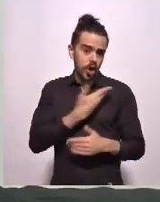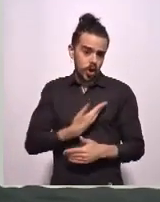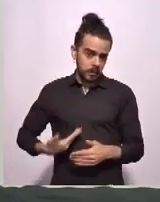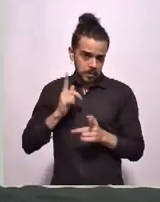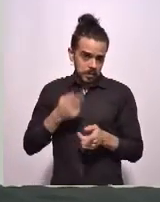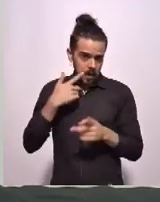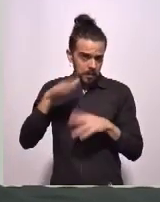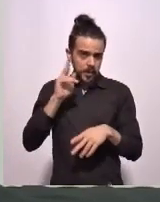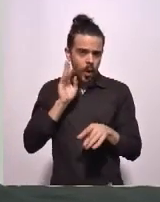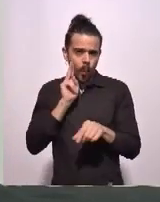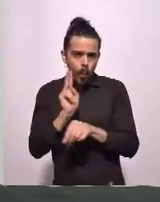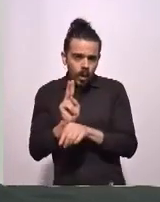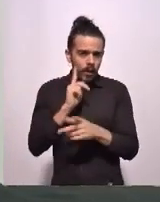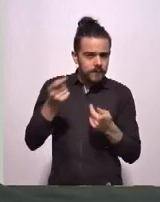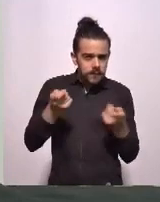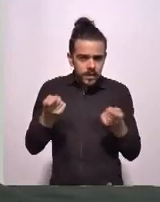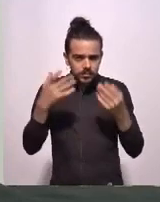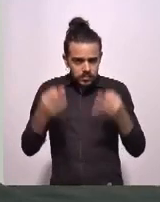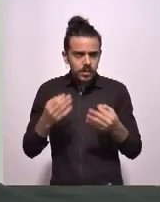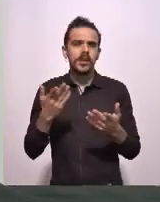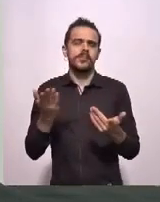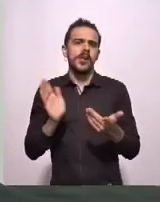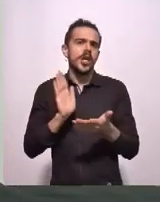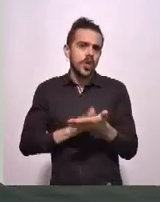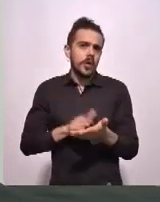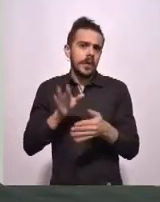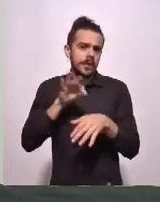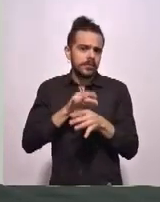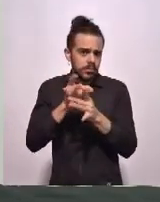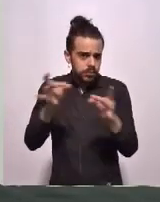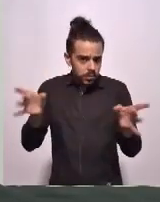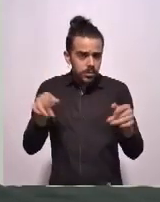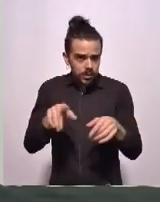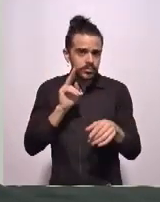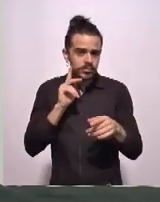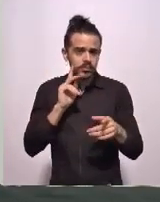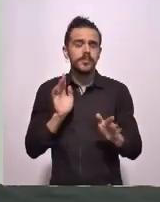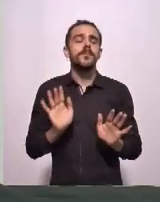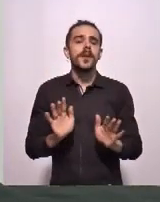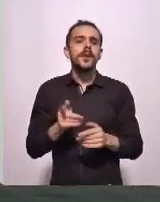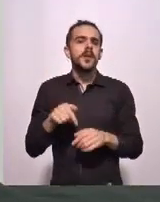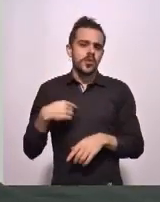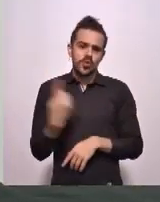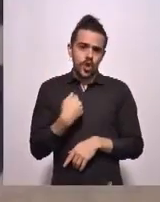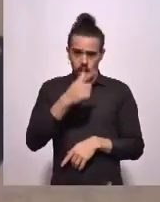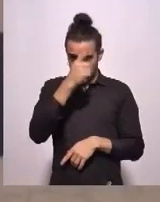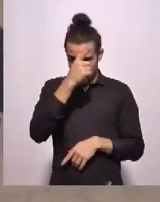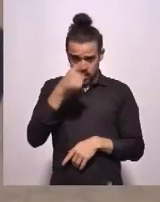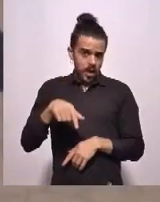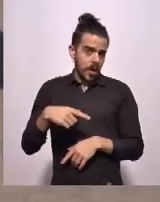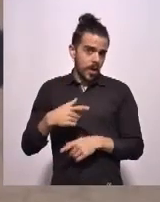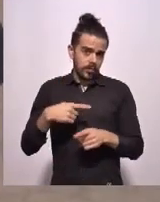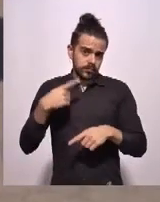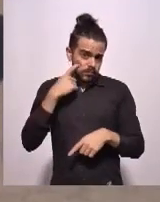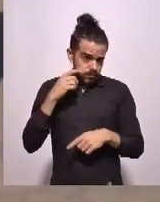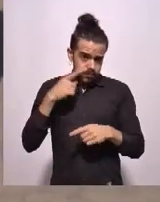a las cuestiones epidemiológicas. Desde la Policía de Entre Ríos se van a continuar con los operativos en tres